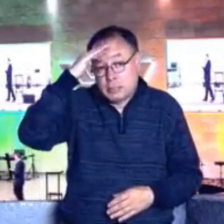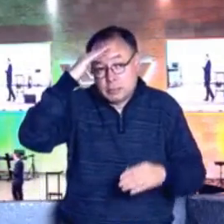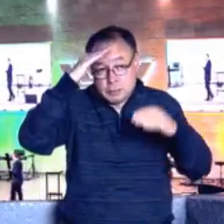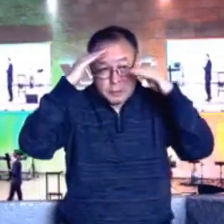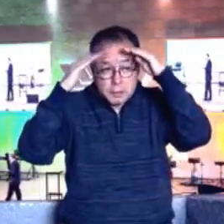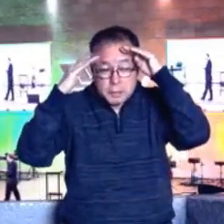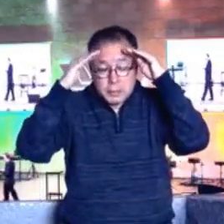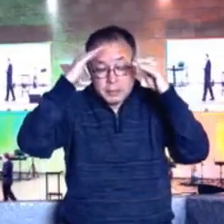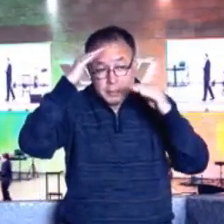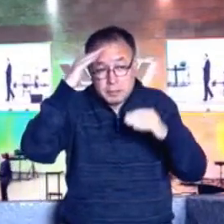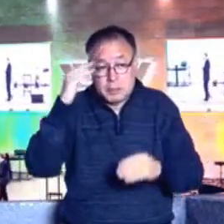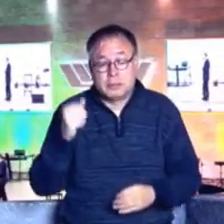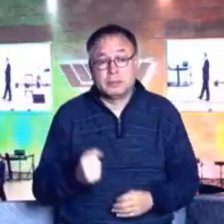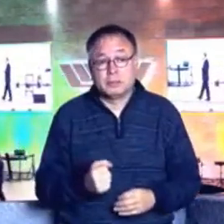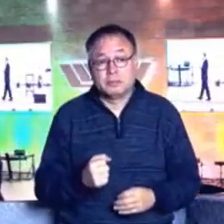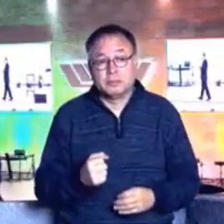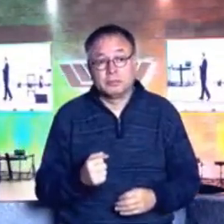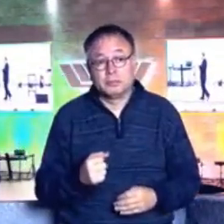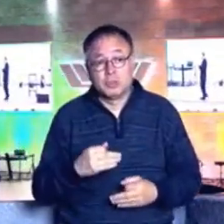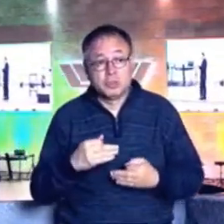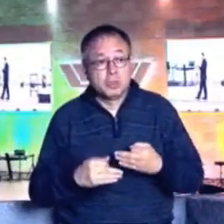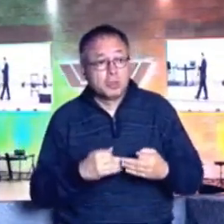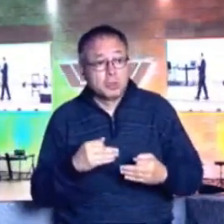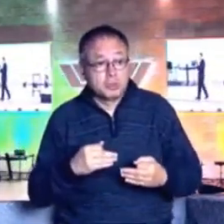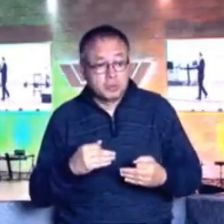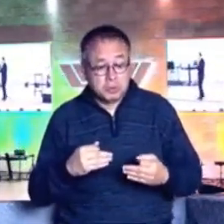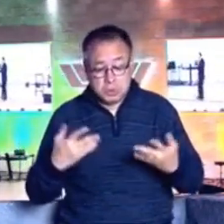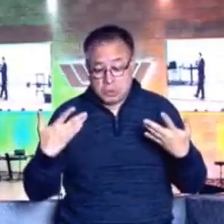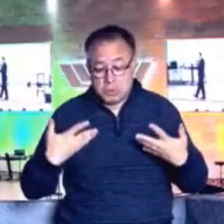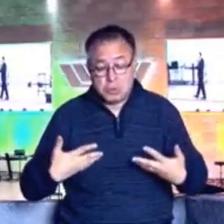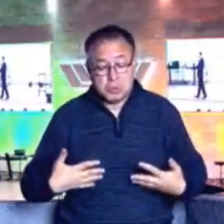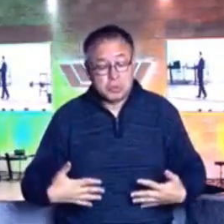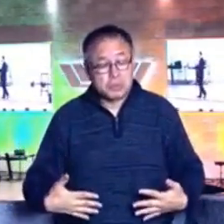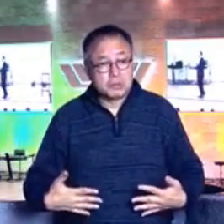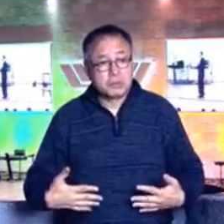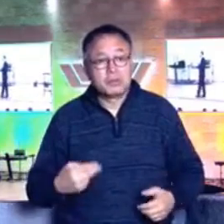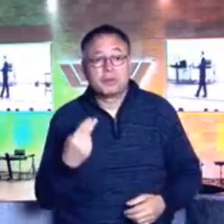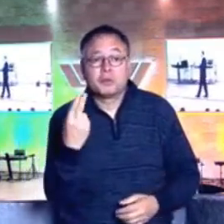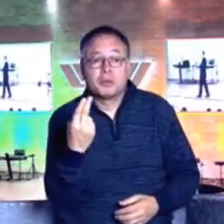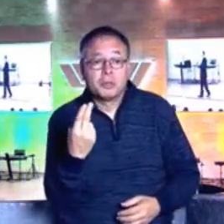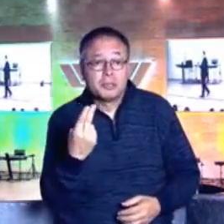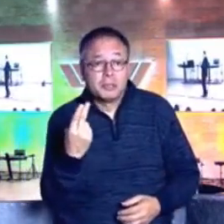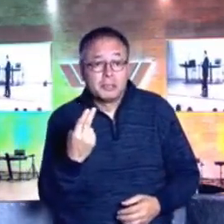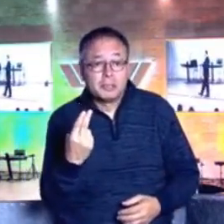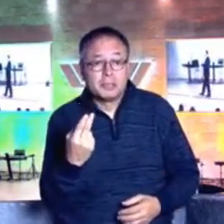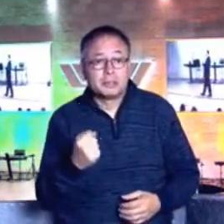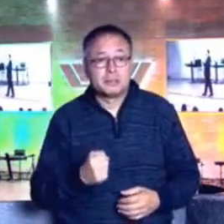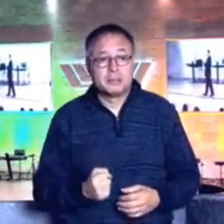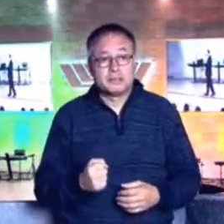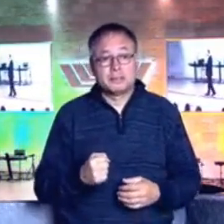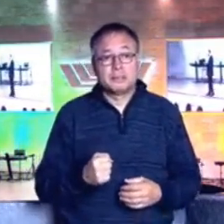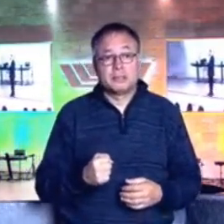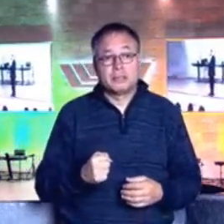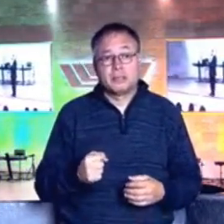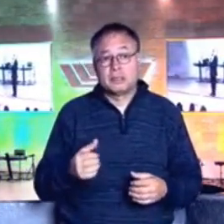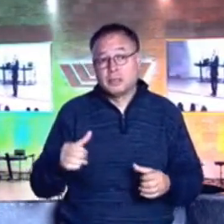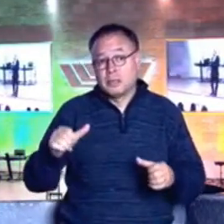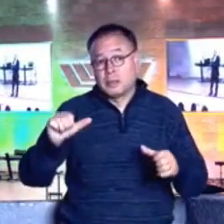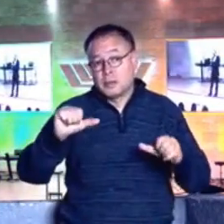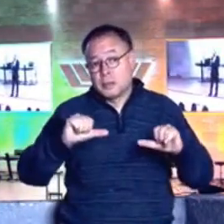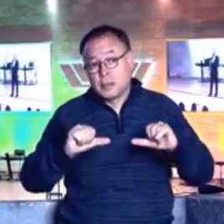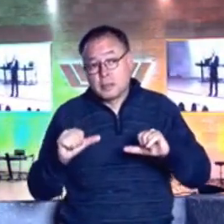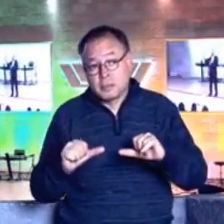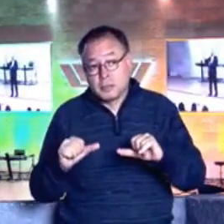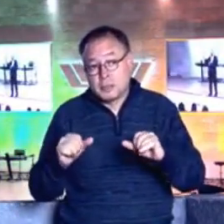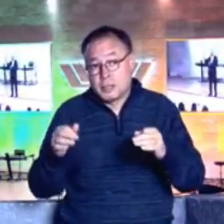intelectuales nuestro todo nuestro ser interior necesita también experimentar la